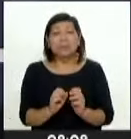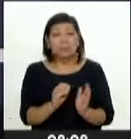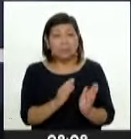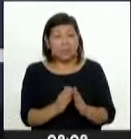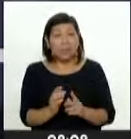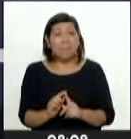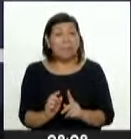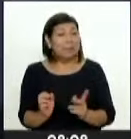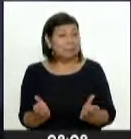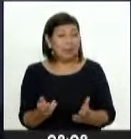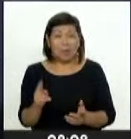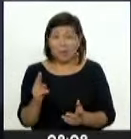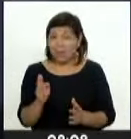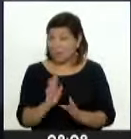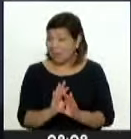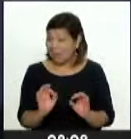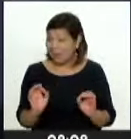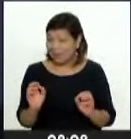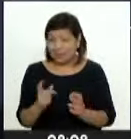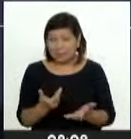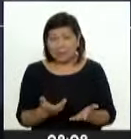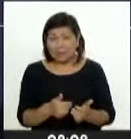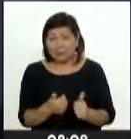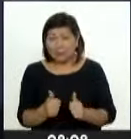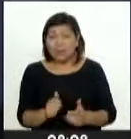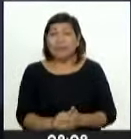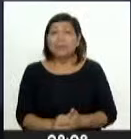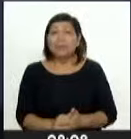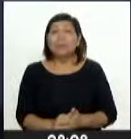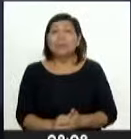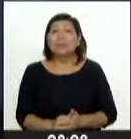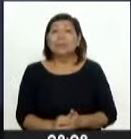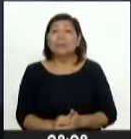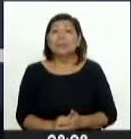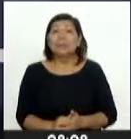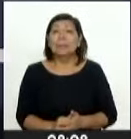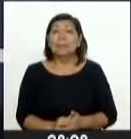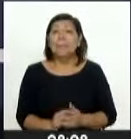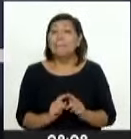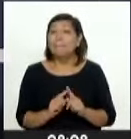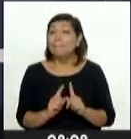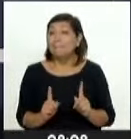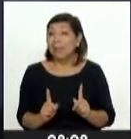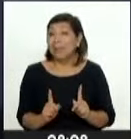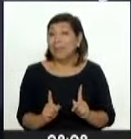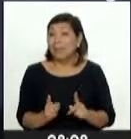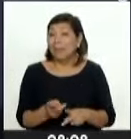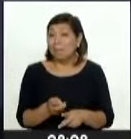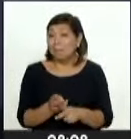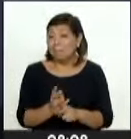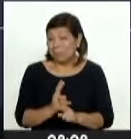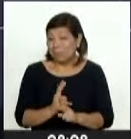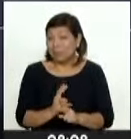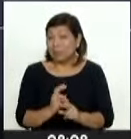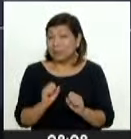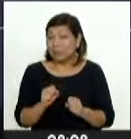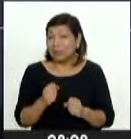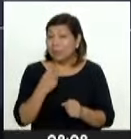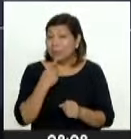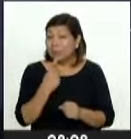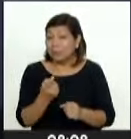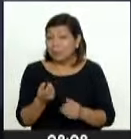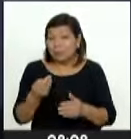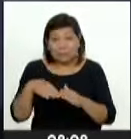usureros, sin que sean delincuentes necesariamente, estamos hablando del gota a gota, sino un prestamista. Sin embargo, si eres un prestamista, tendrías que declarar